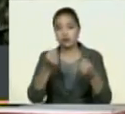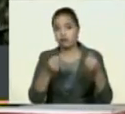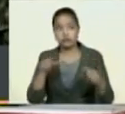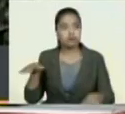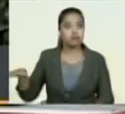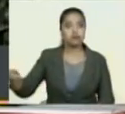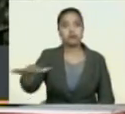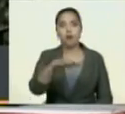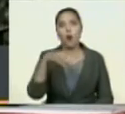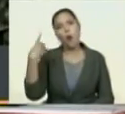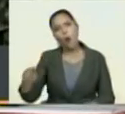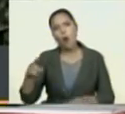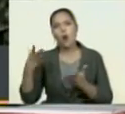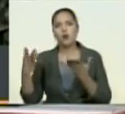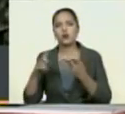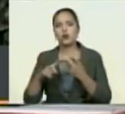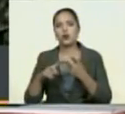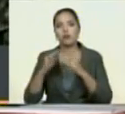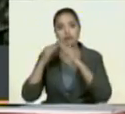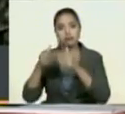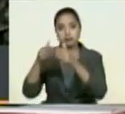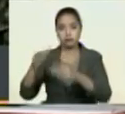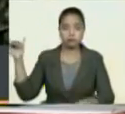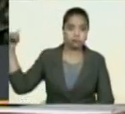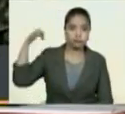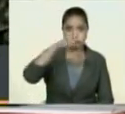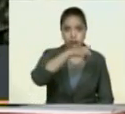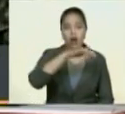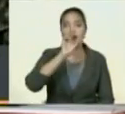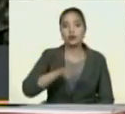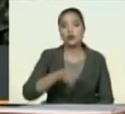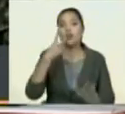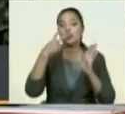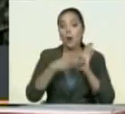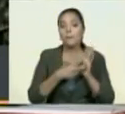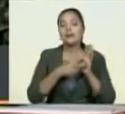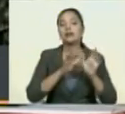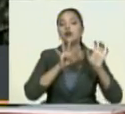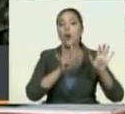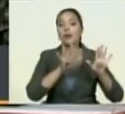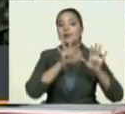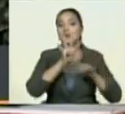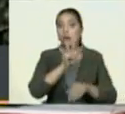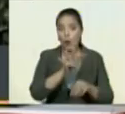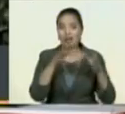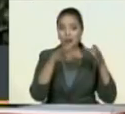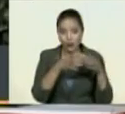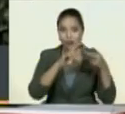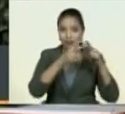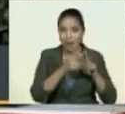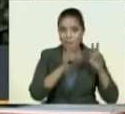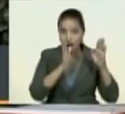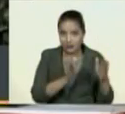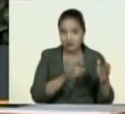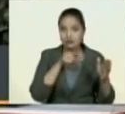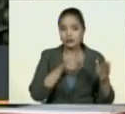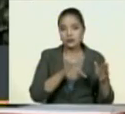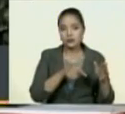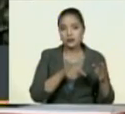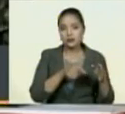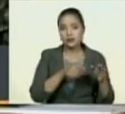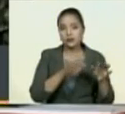el resto son lacustres y marítimos. Y estos 2.094 cuadrantes de paz los